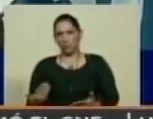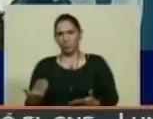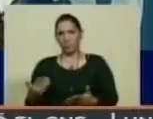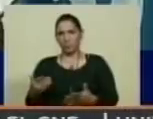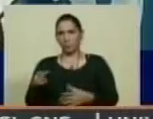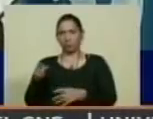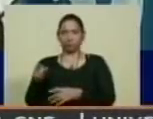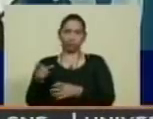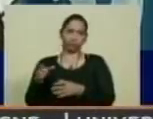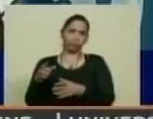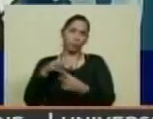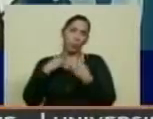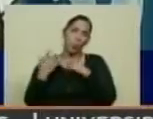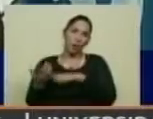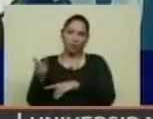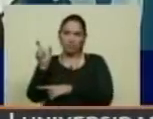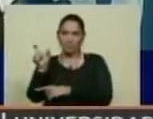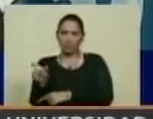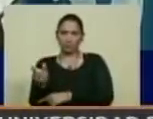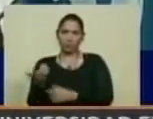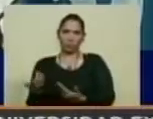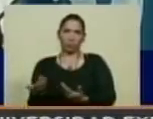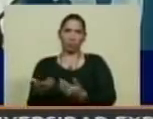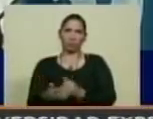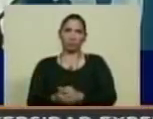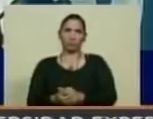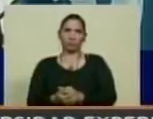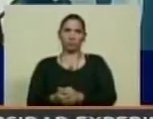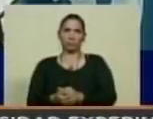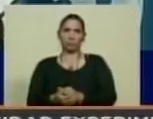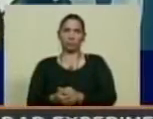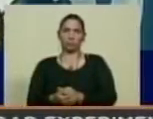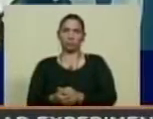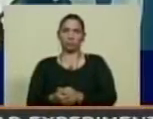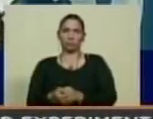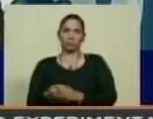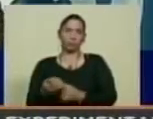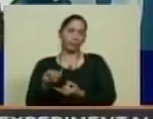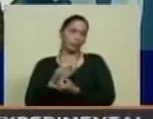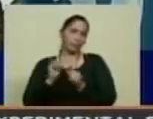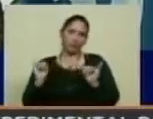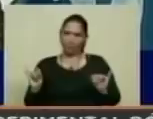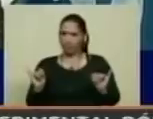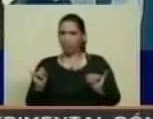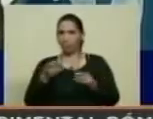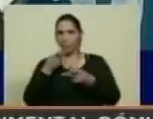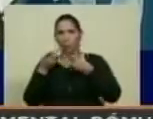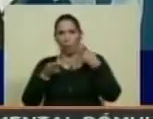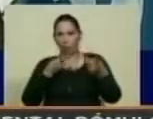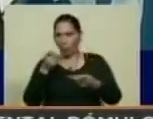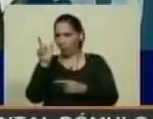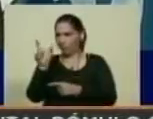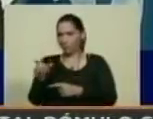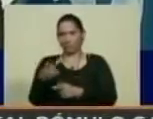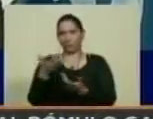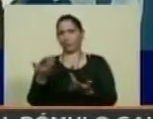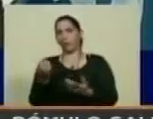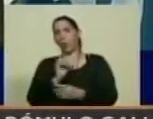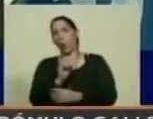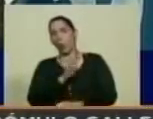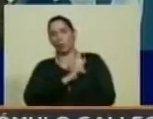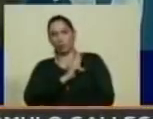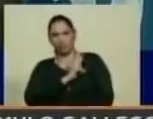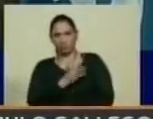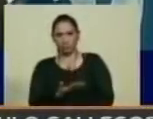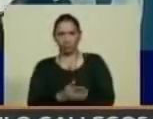como la muerte de un ciudadano, independientemente de su condición política, religiosa, etcétera,